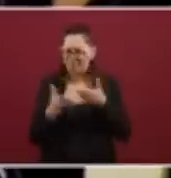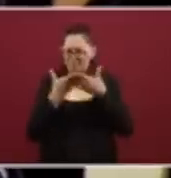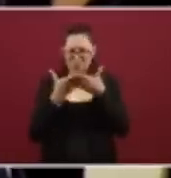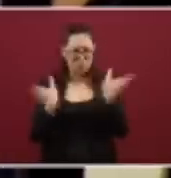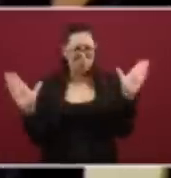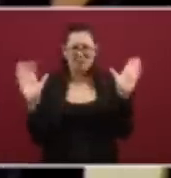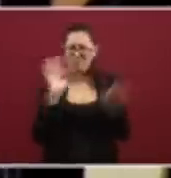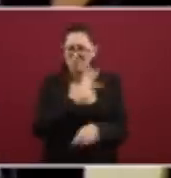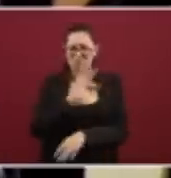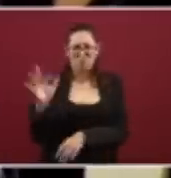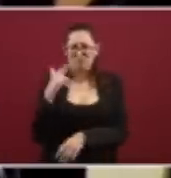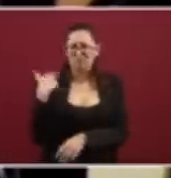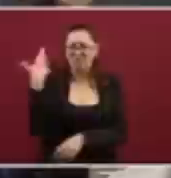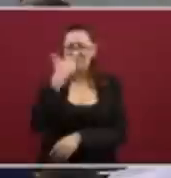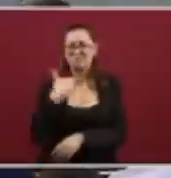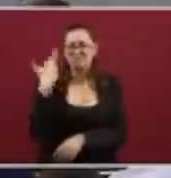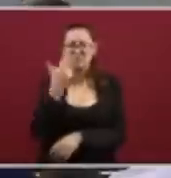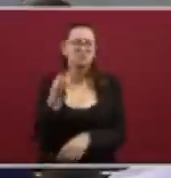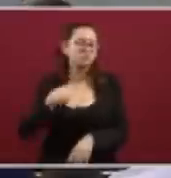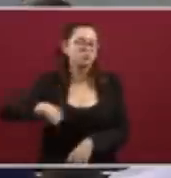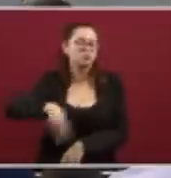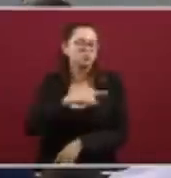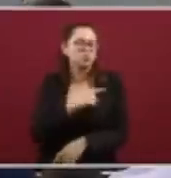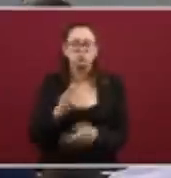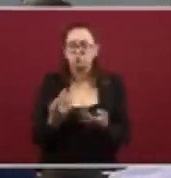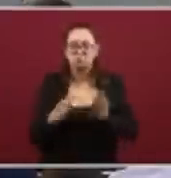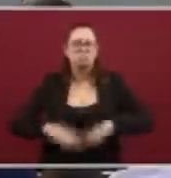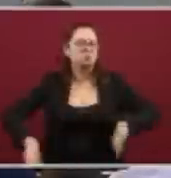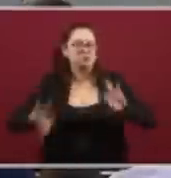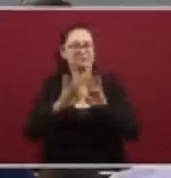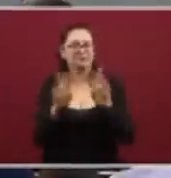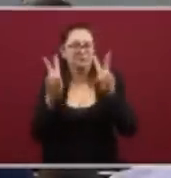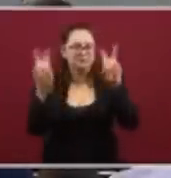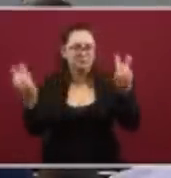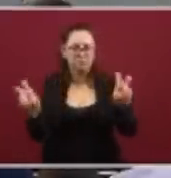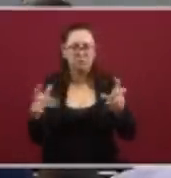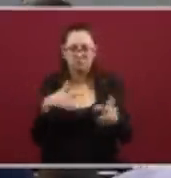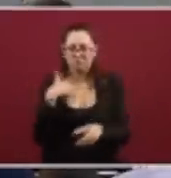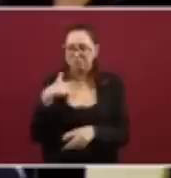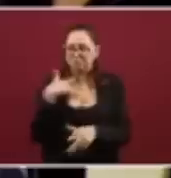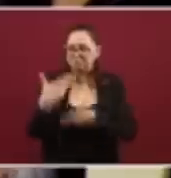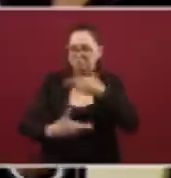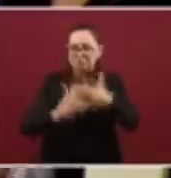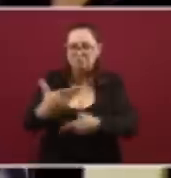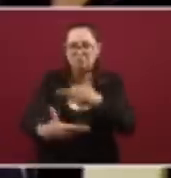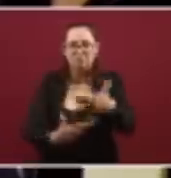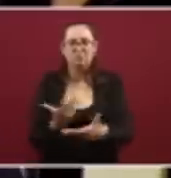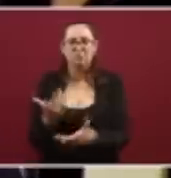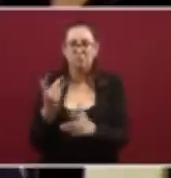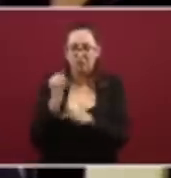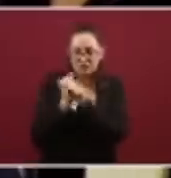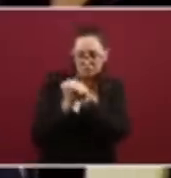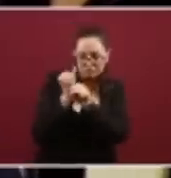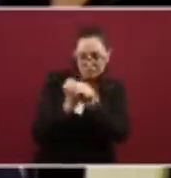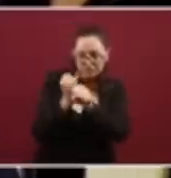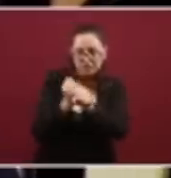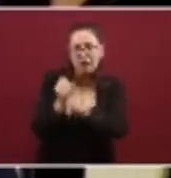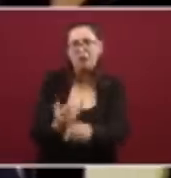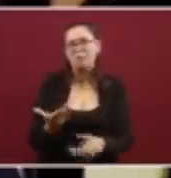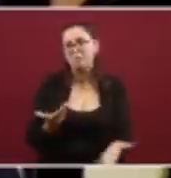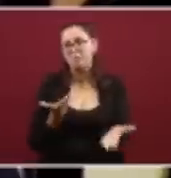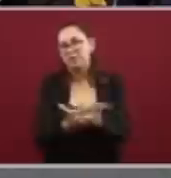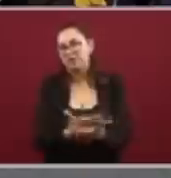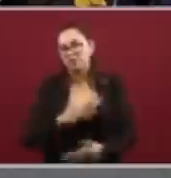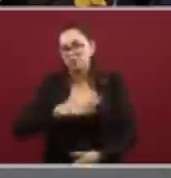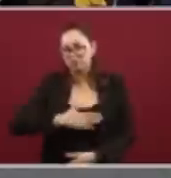para nosotros es un documento fundamental y orientador de lo que venga después en la solicitud de justicia y de acabar